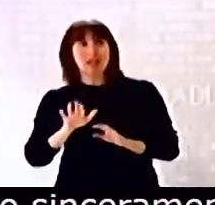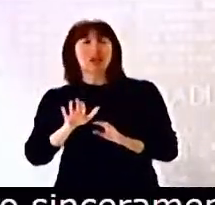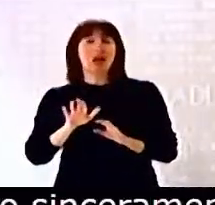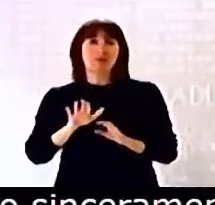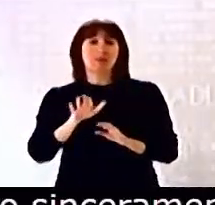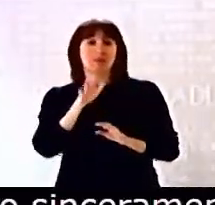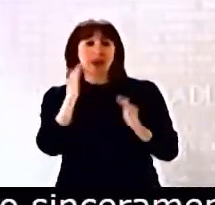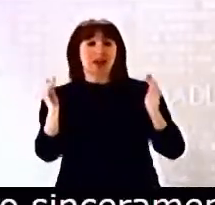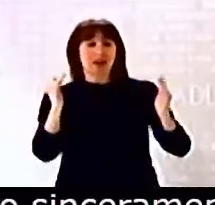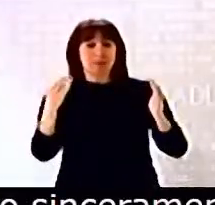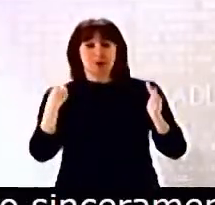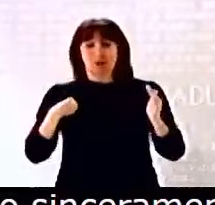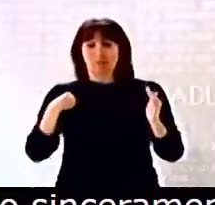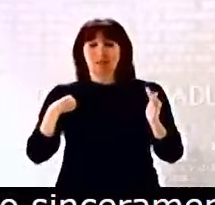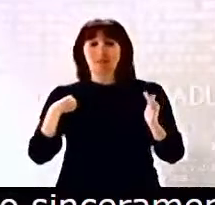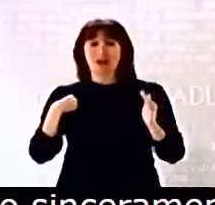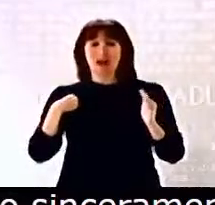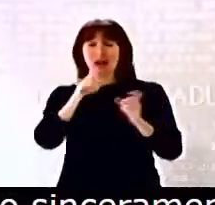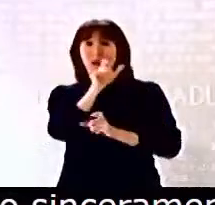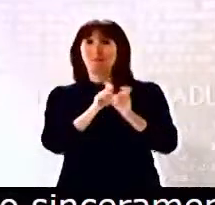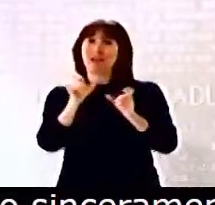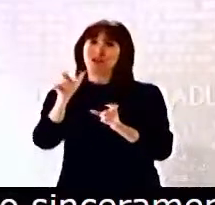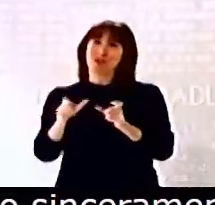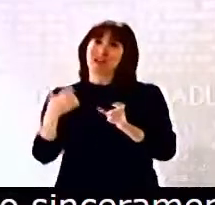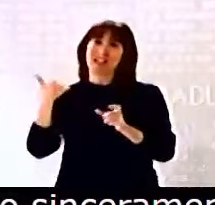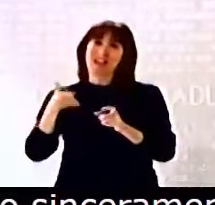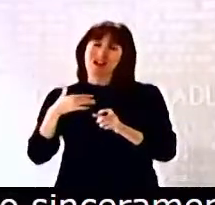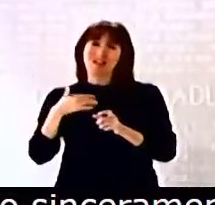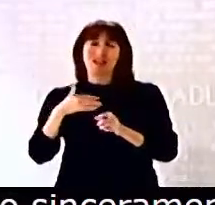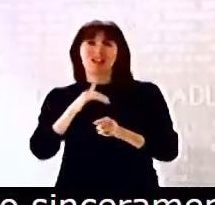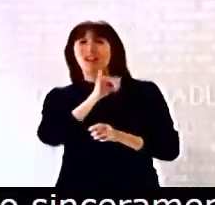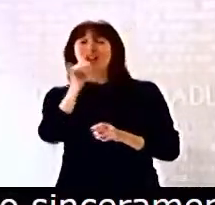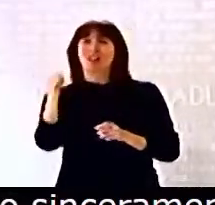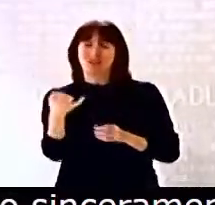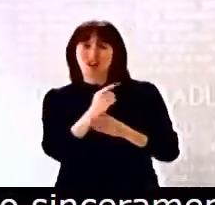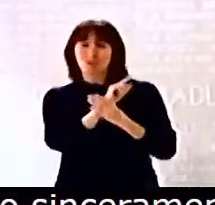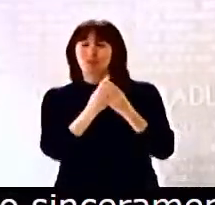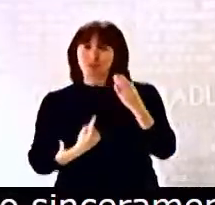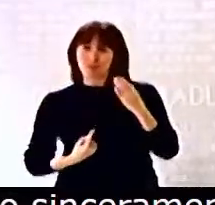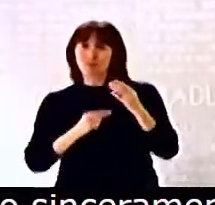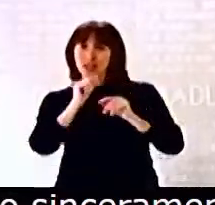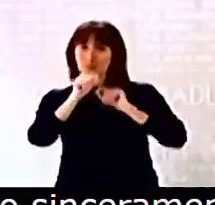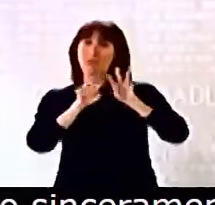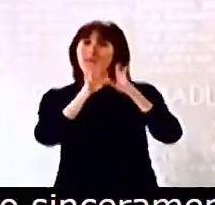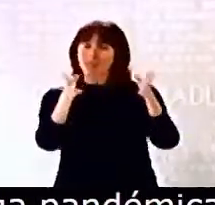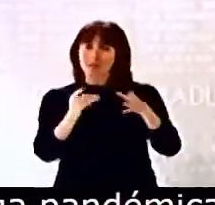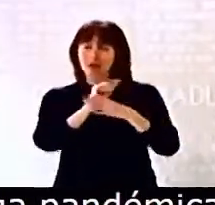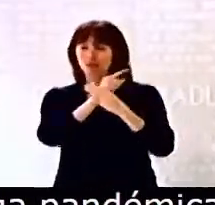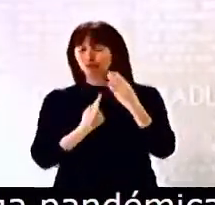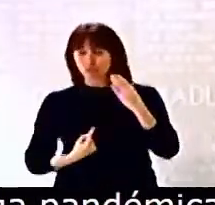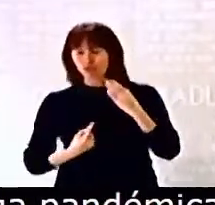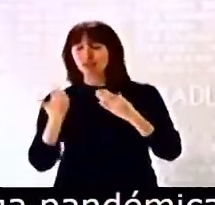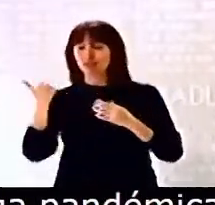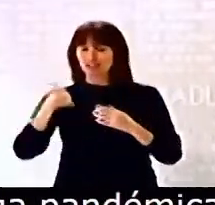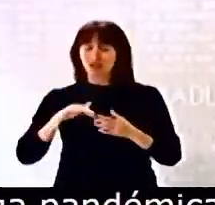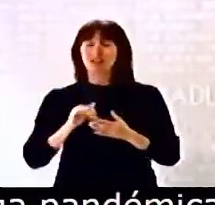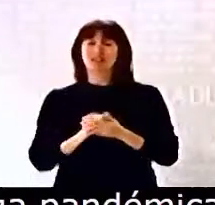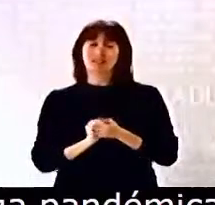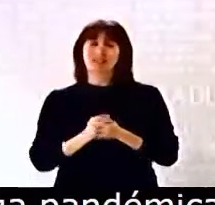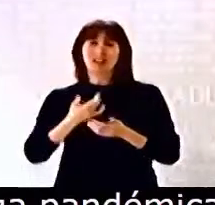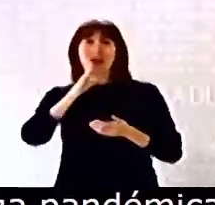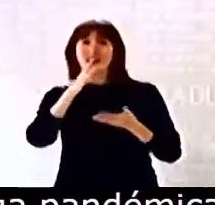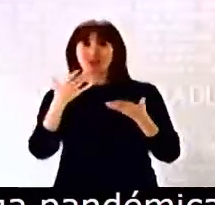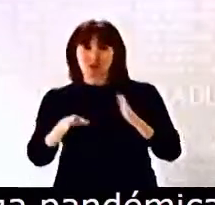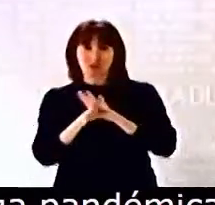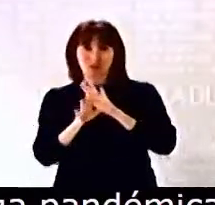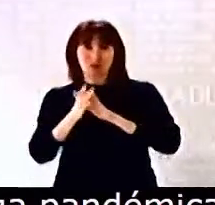ese momento la población tenía fatiga pandémica y sigue teniendo fatiga pandémica. Nos parecía